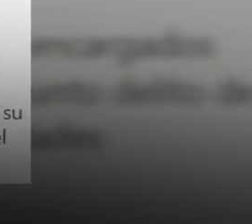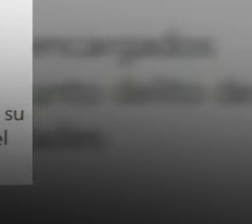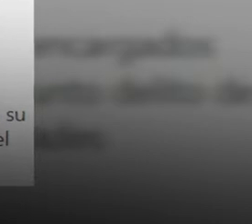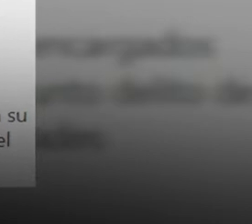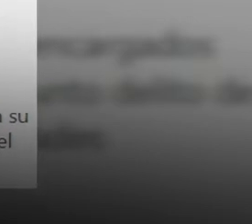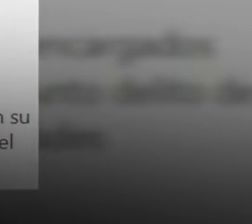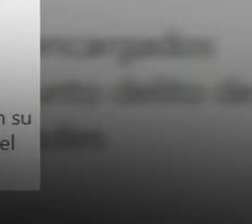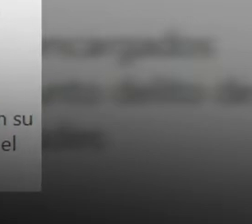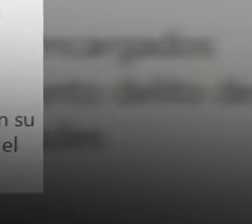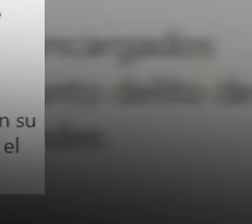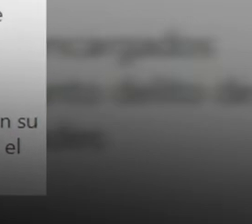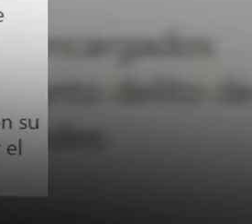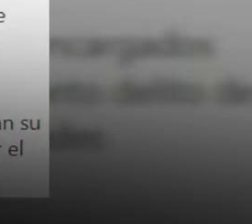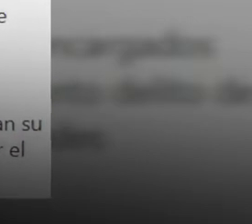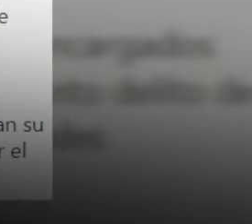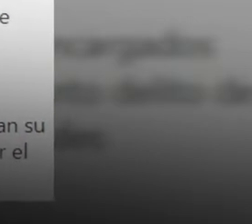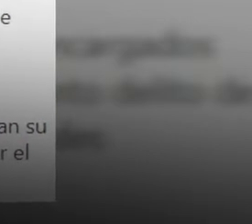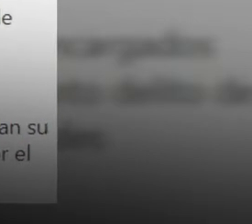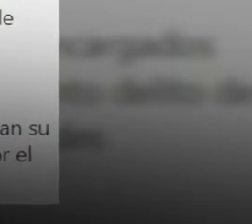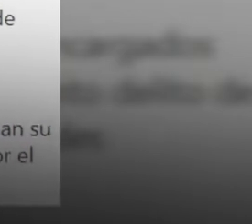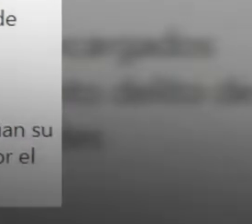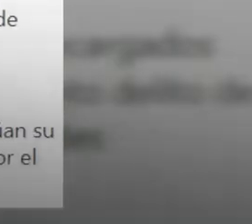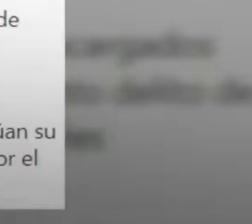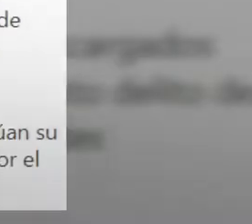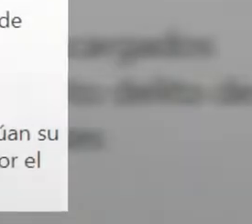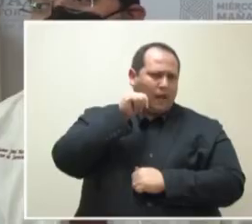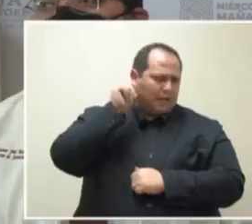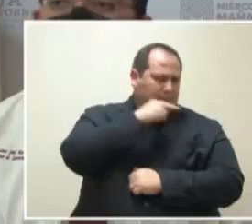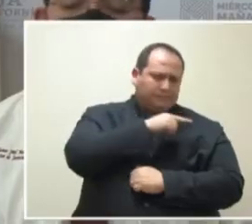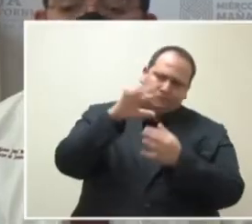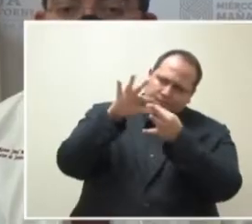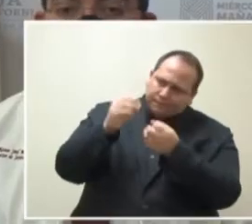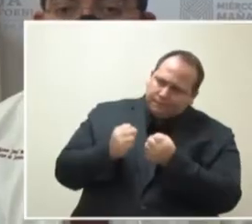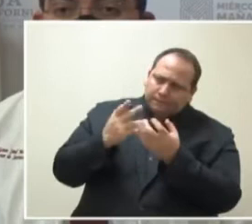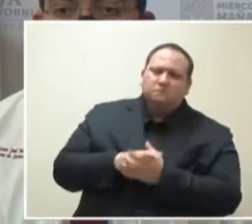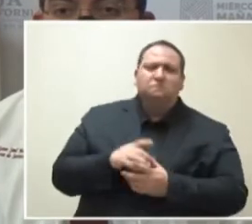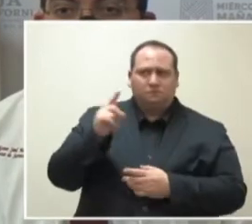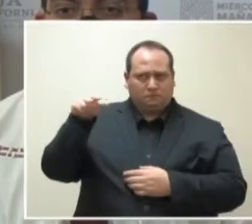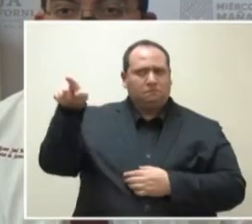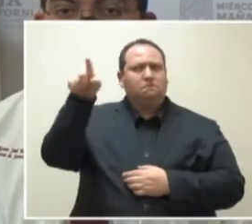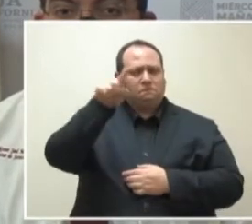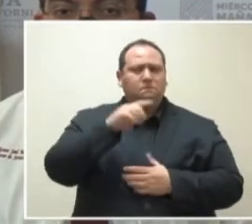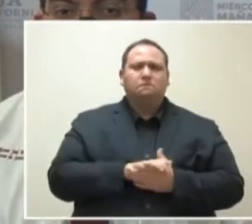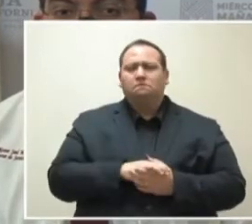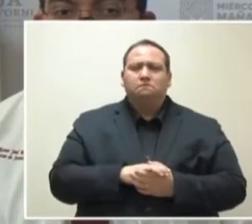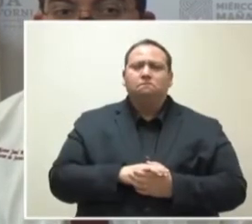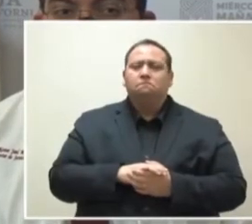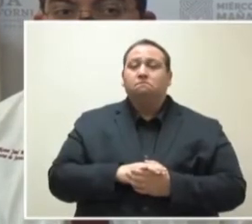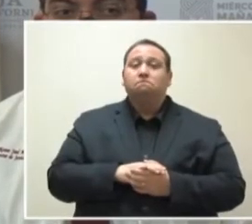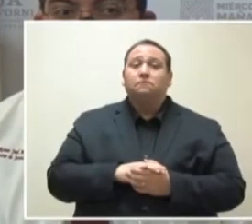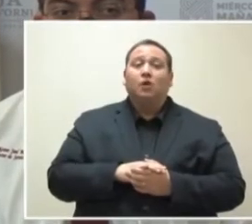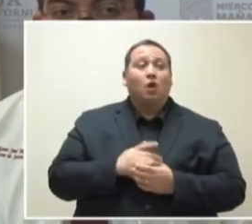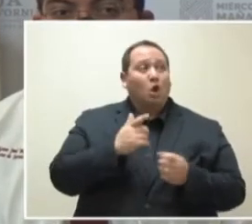la investigación. La Fiscalía, como lo declaró el día de ayer, van a seguir, y es la parte de la indicación